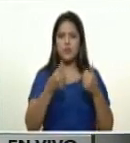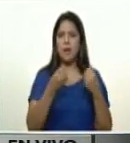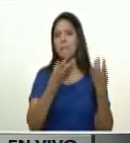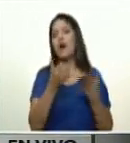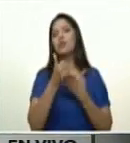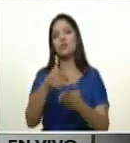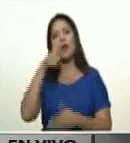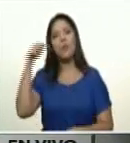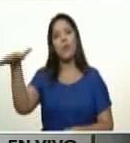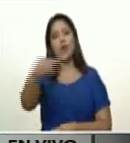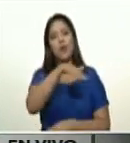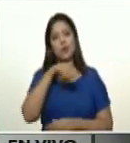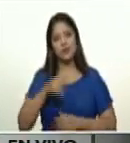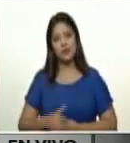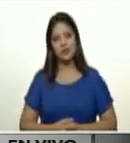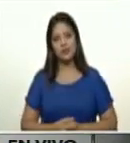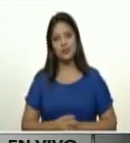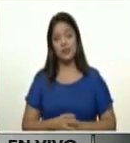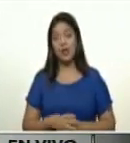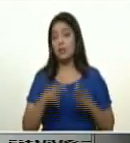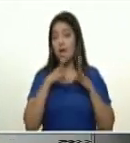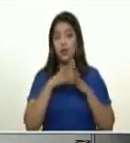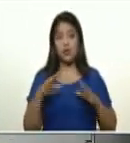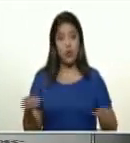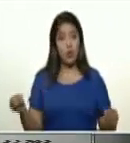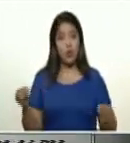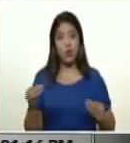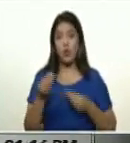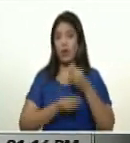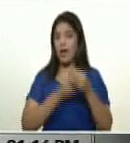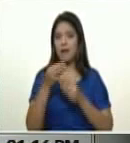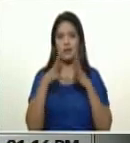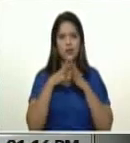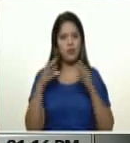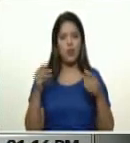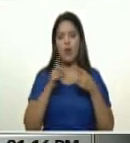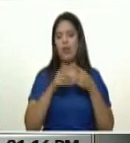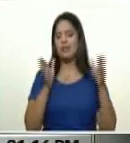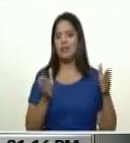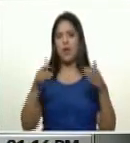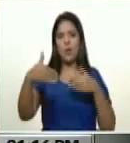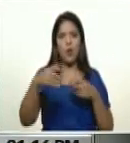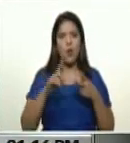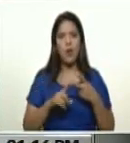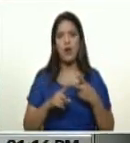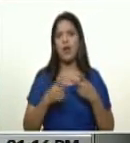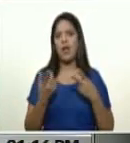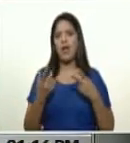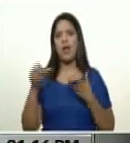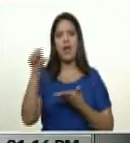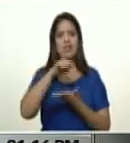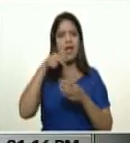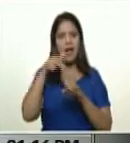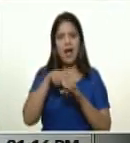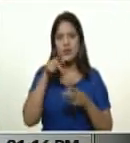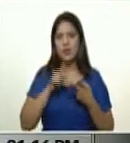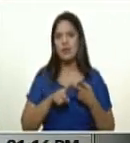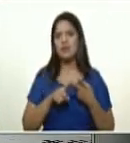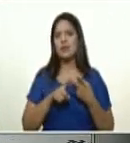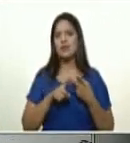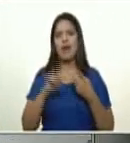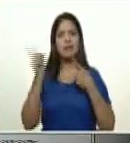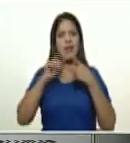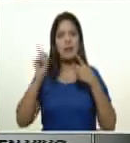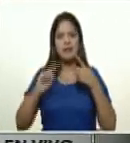beneficio del pueblo, ¿verdad? De toda la producción, de lo que sea, de bloques, de gasolina, de